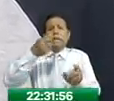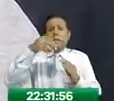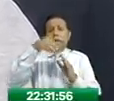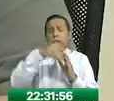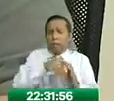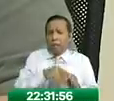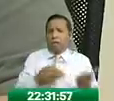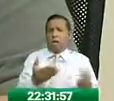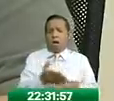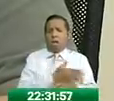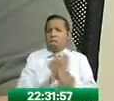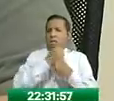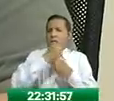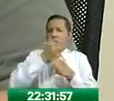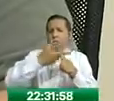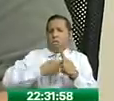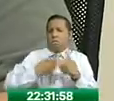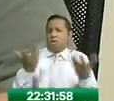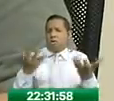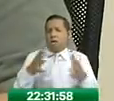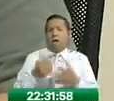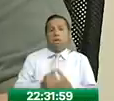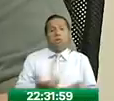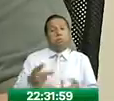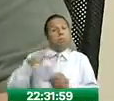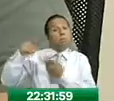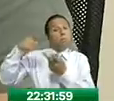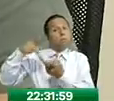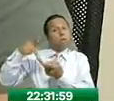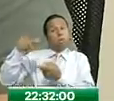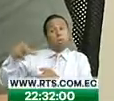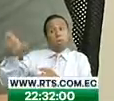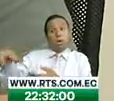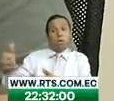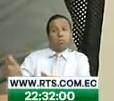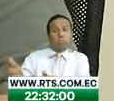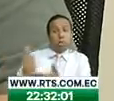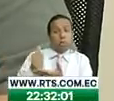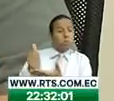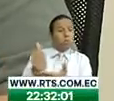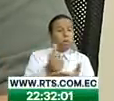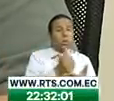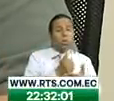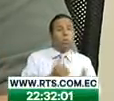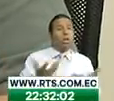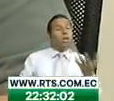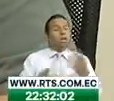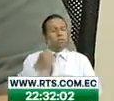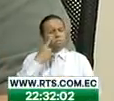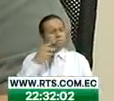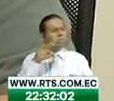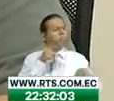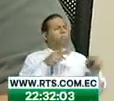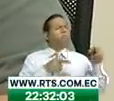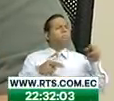2 meses y pico. La ayuda de la misma prefectura, se verificó que ya aproximadamente